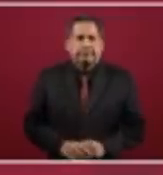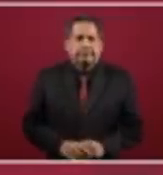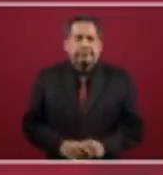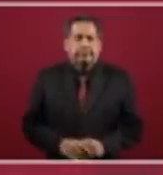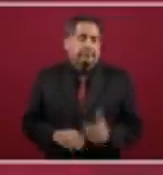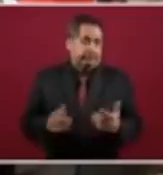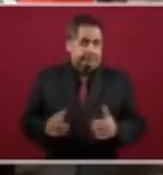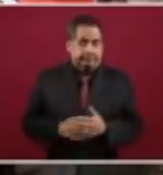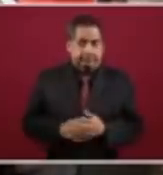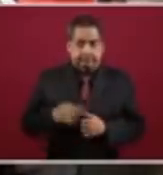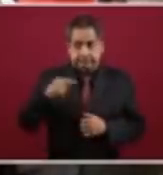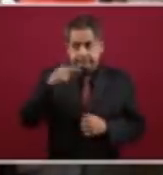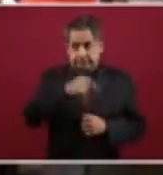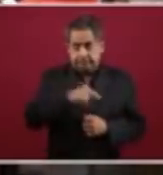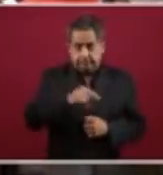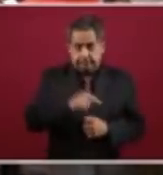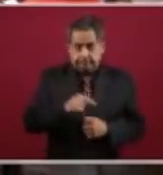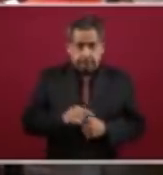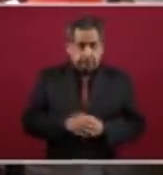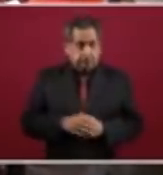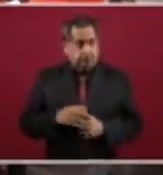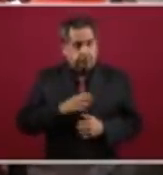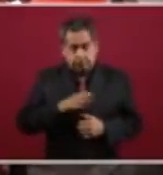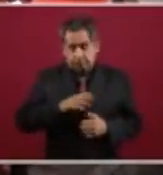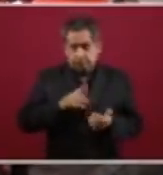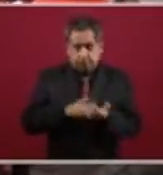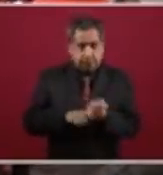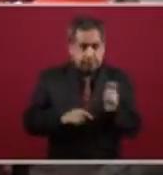que va a tener